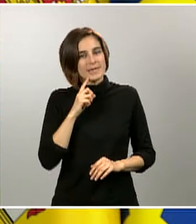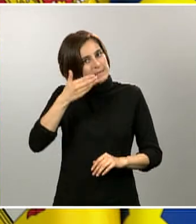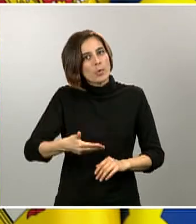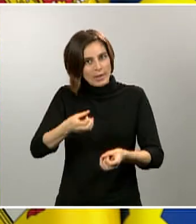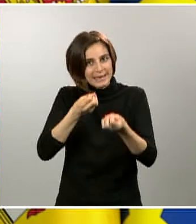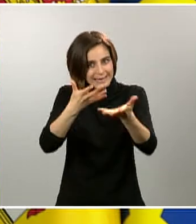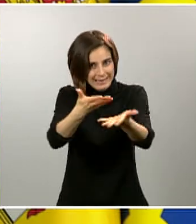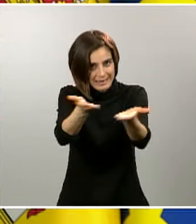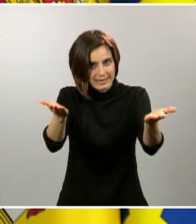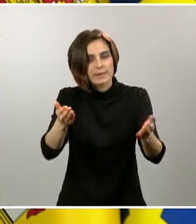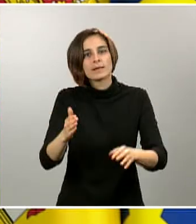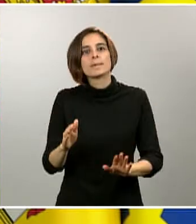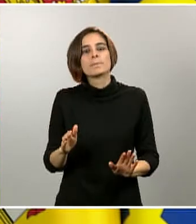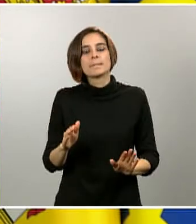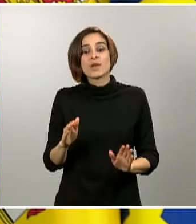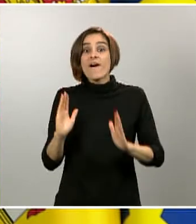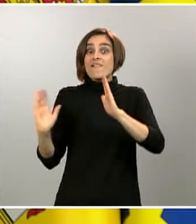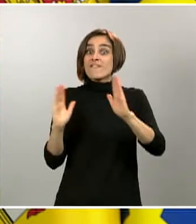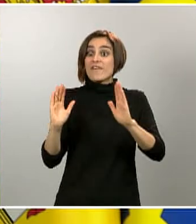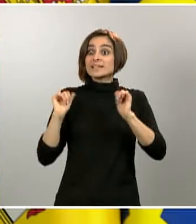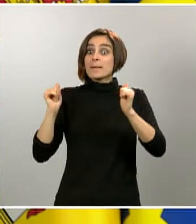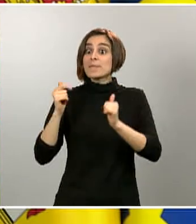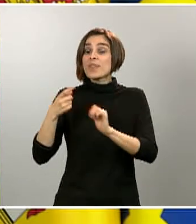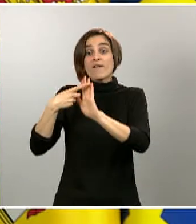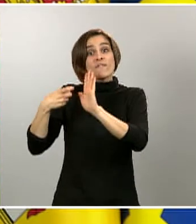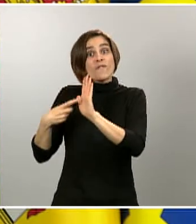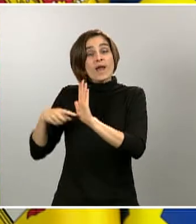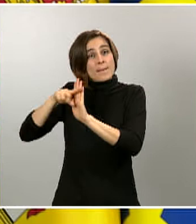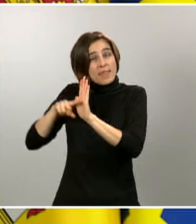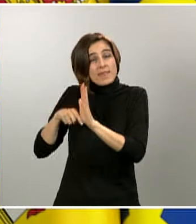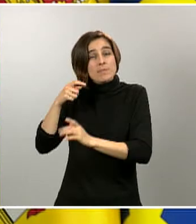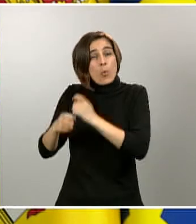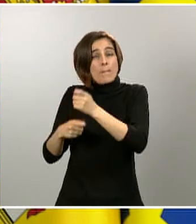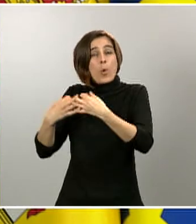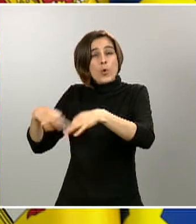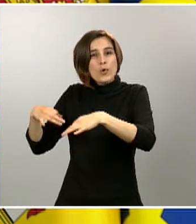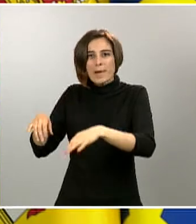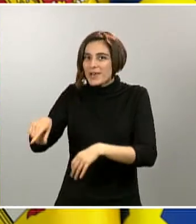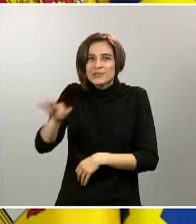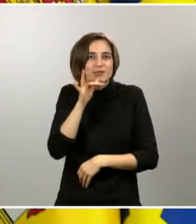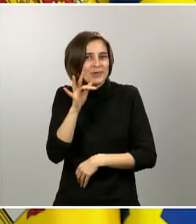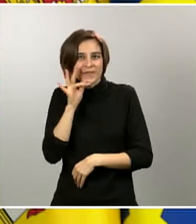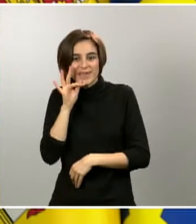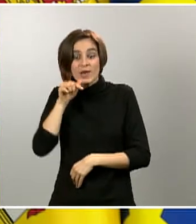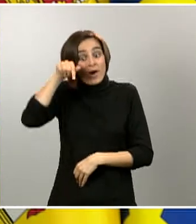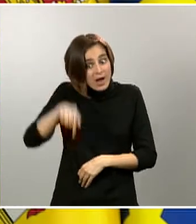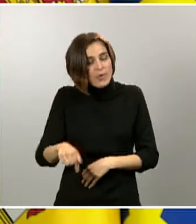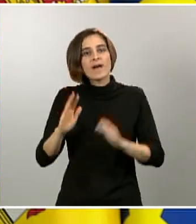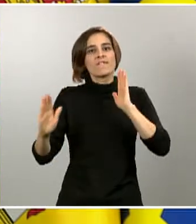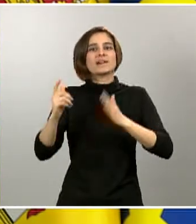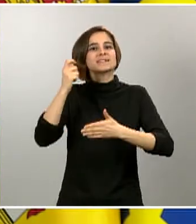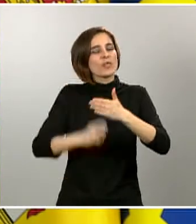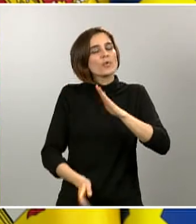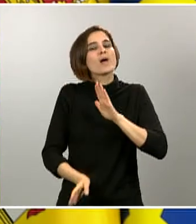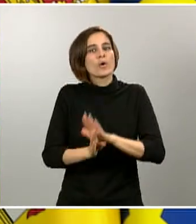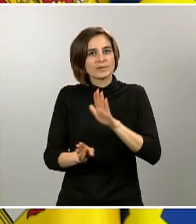fase de confinamiento, de fase dura, si me permiten esa expresión, que sé que no es la más